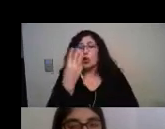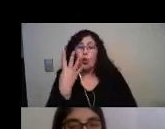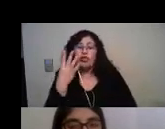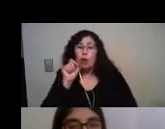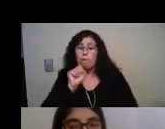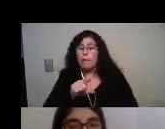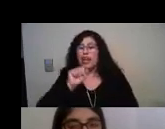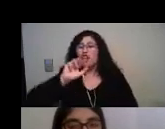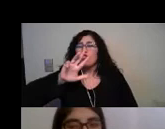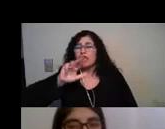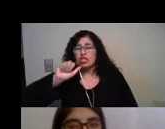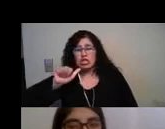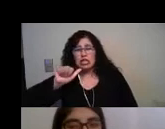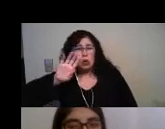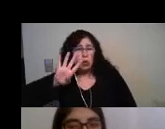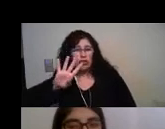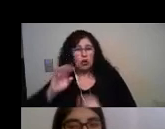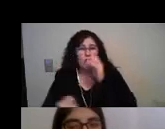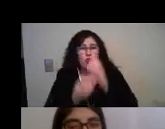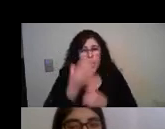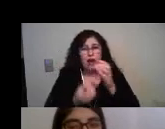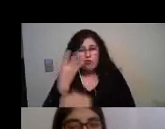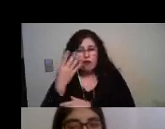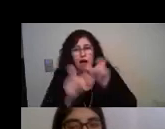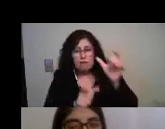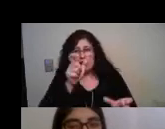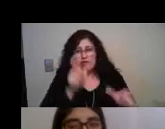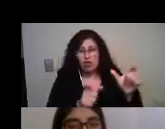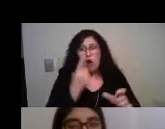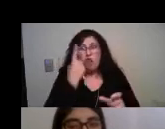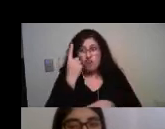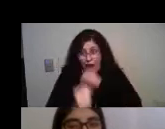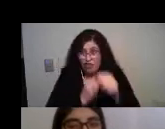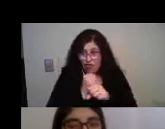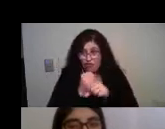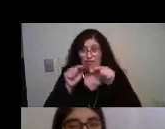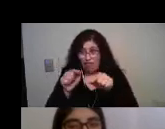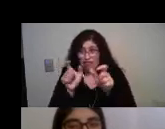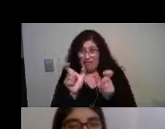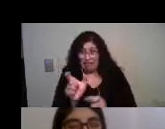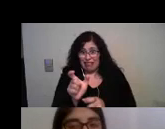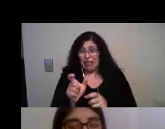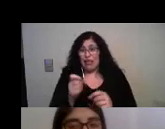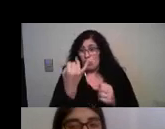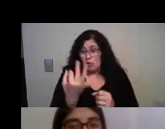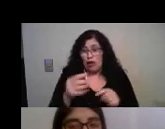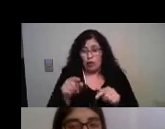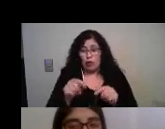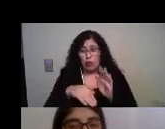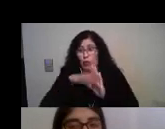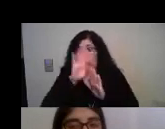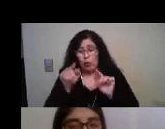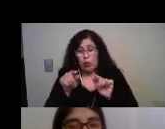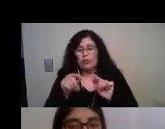24.964 casos nuevos aproximadamente por año, ¿ya? Y esto significa, en definitiva, que